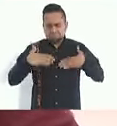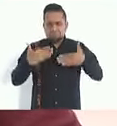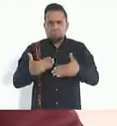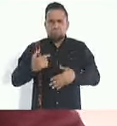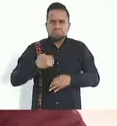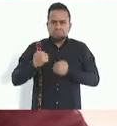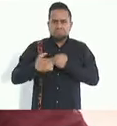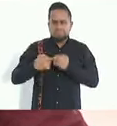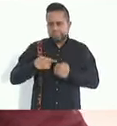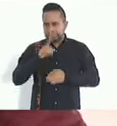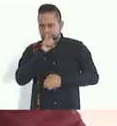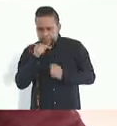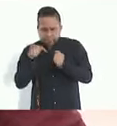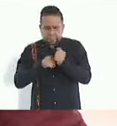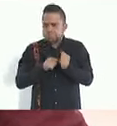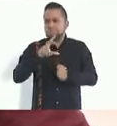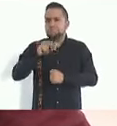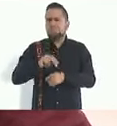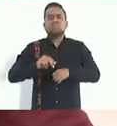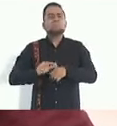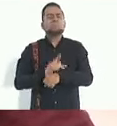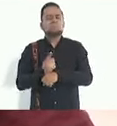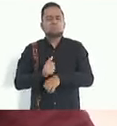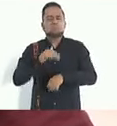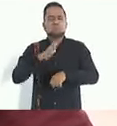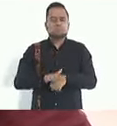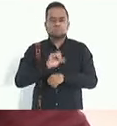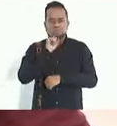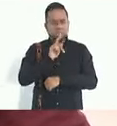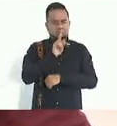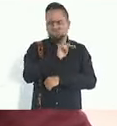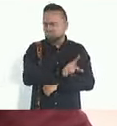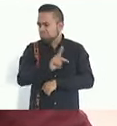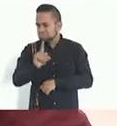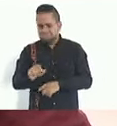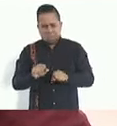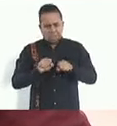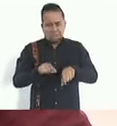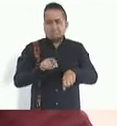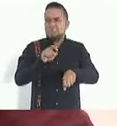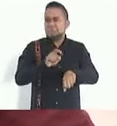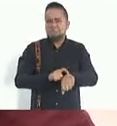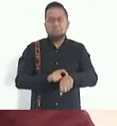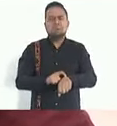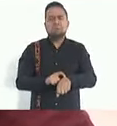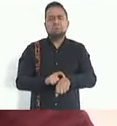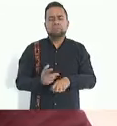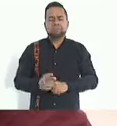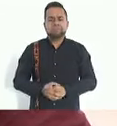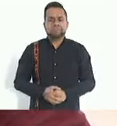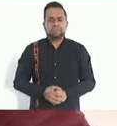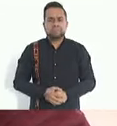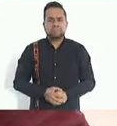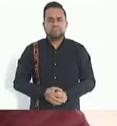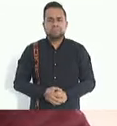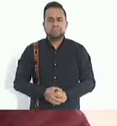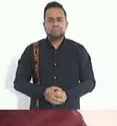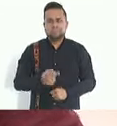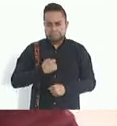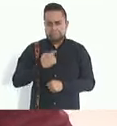nada que ocultar y además porque al mismo tiempo se ha logrado, como ya lo